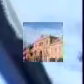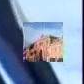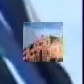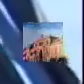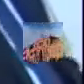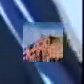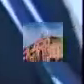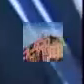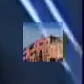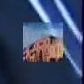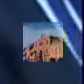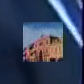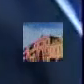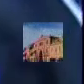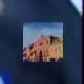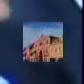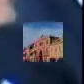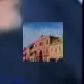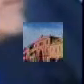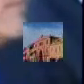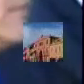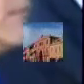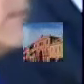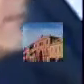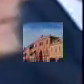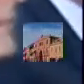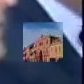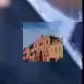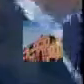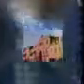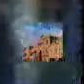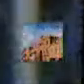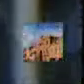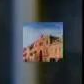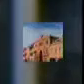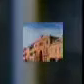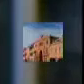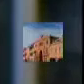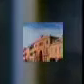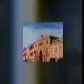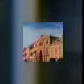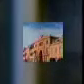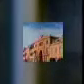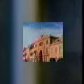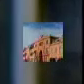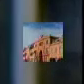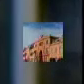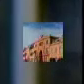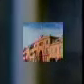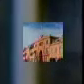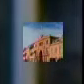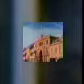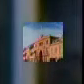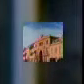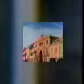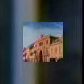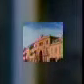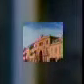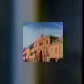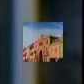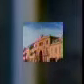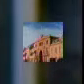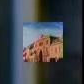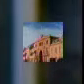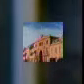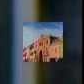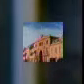de la humanidad. He sostenido en todos los foros e instancias internacionales en los que me ha tocado participar